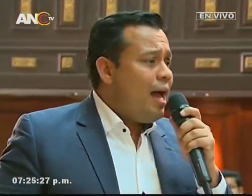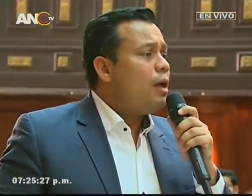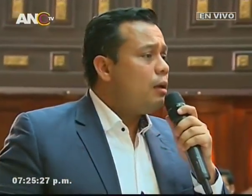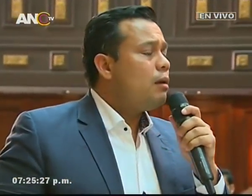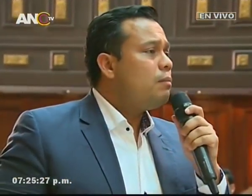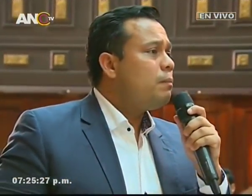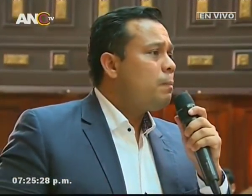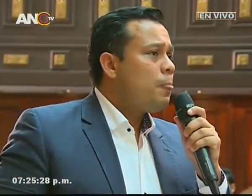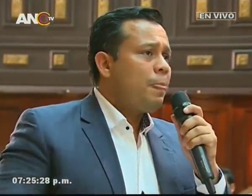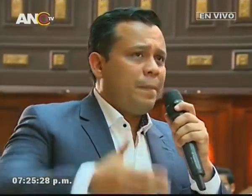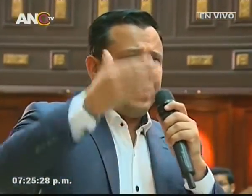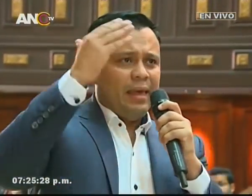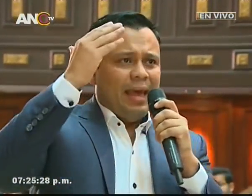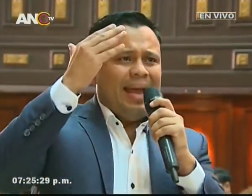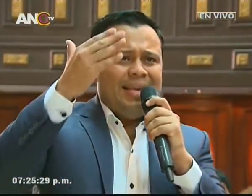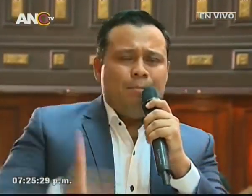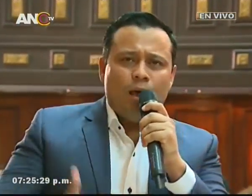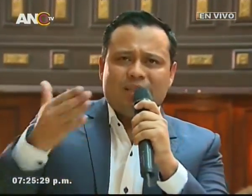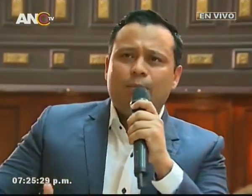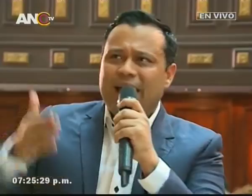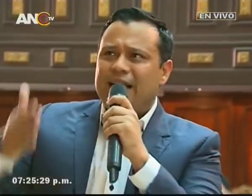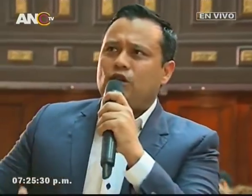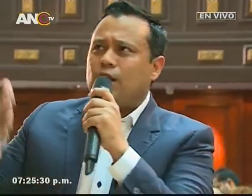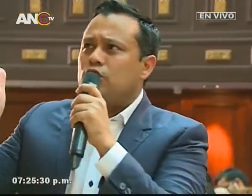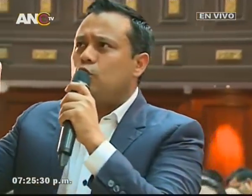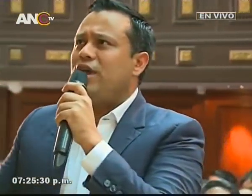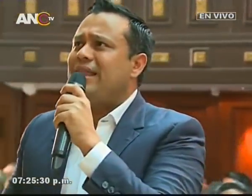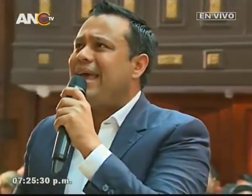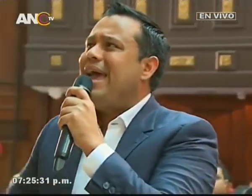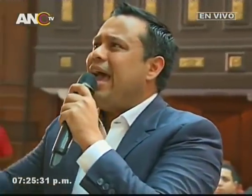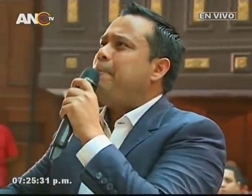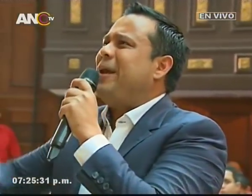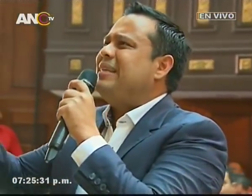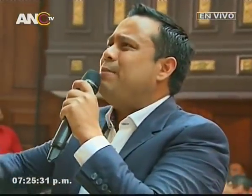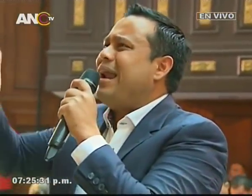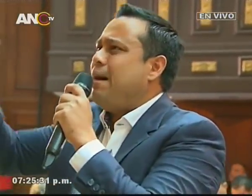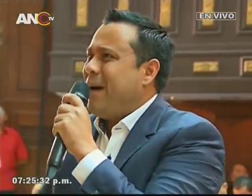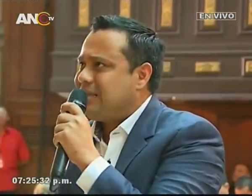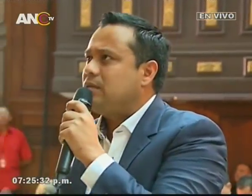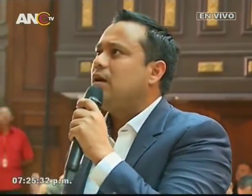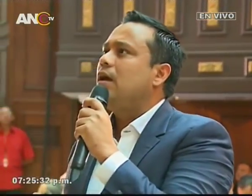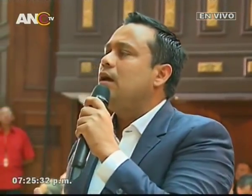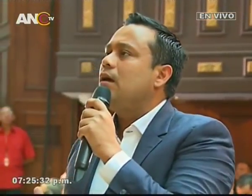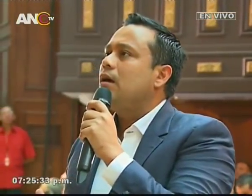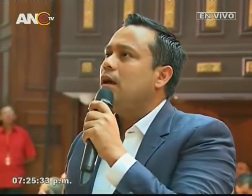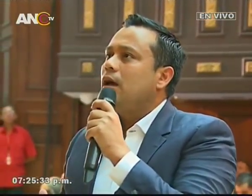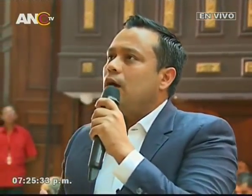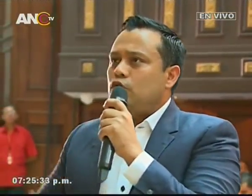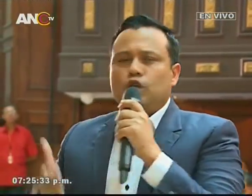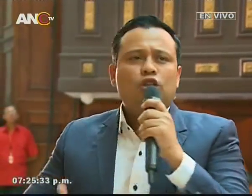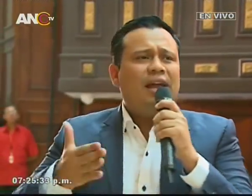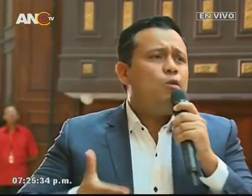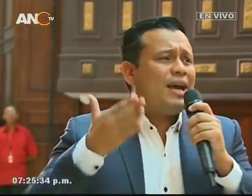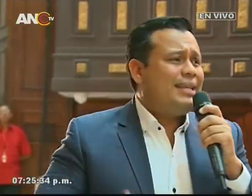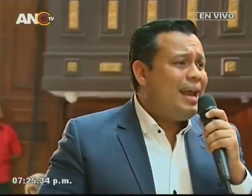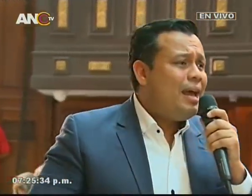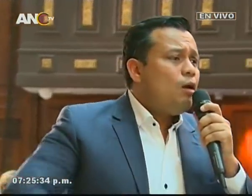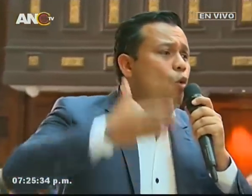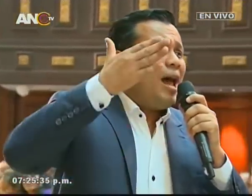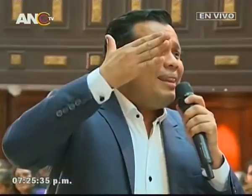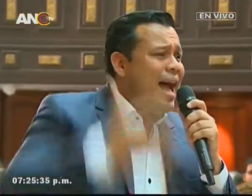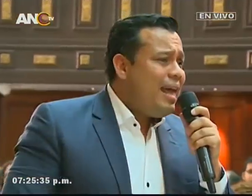da el llamado Asamblea Nacional Constituyente es preservar la paz. Nosotros tenemos que